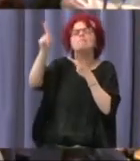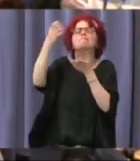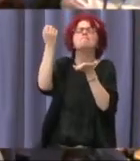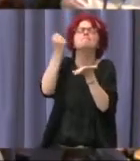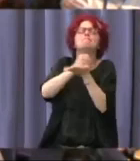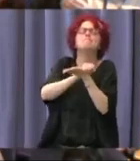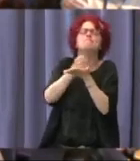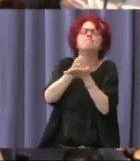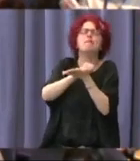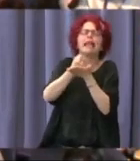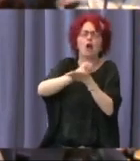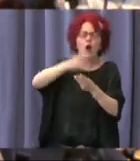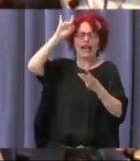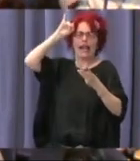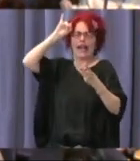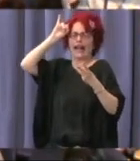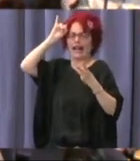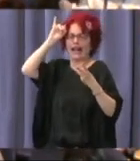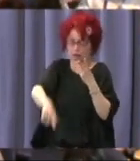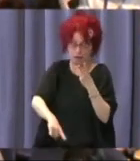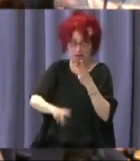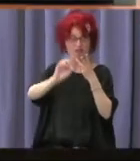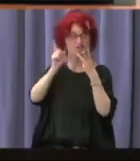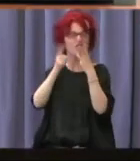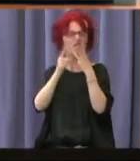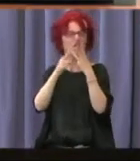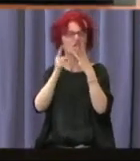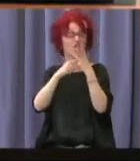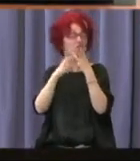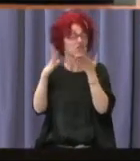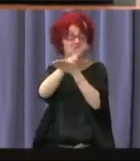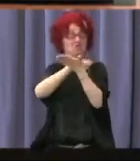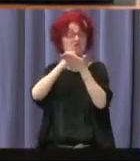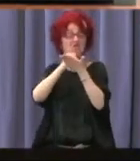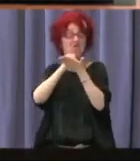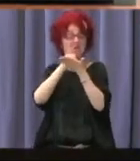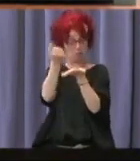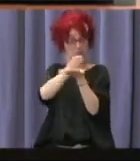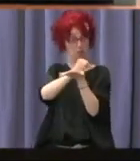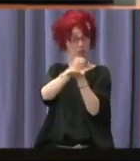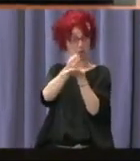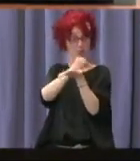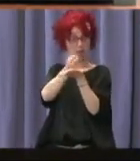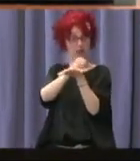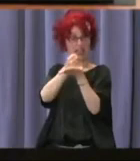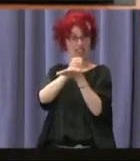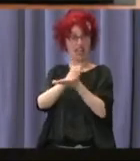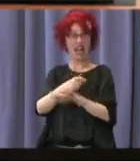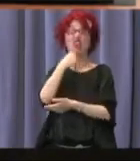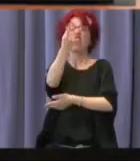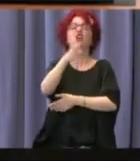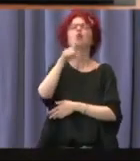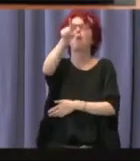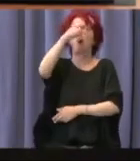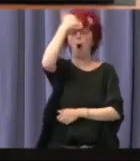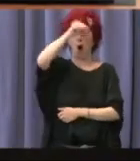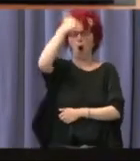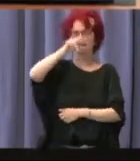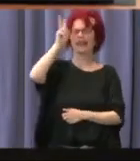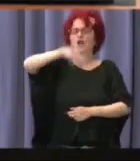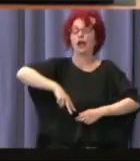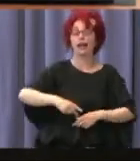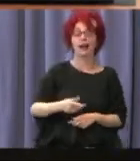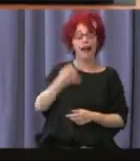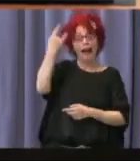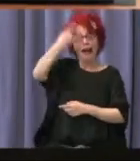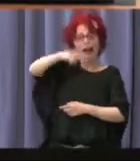Maricón y cabrón. Que vienen a ser, si os dais cuenta, un poco lo mismo. Porque el maricón no, es decirle, no eres un hombre. Y el cabrón es lo mismo,